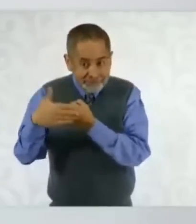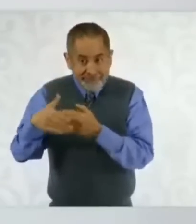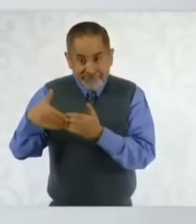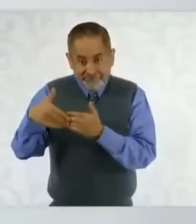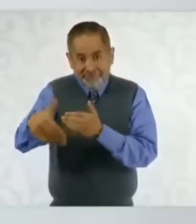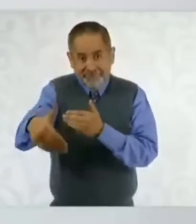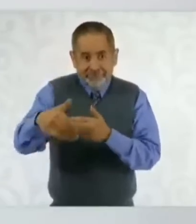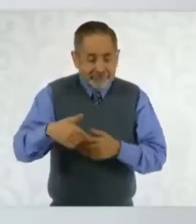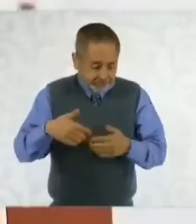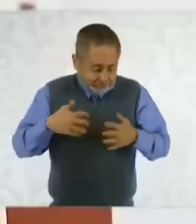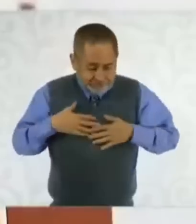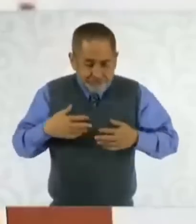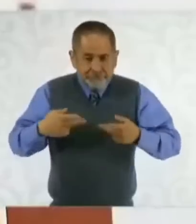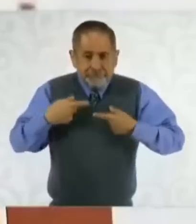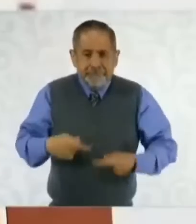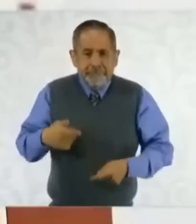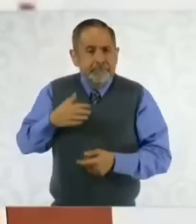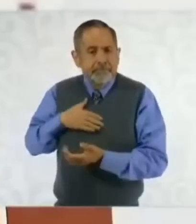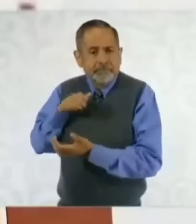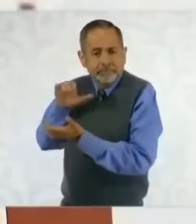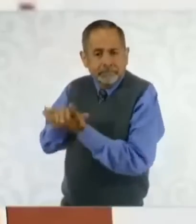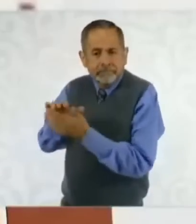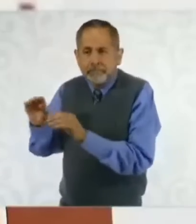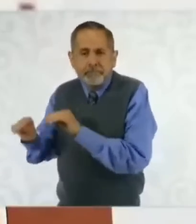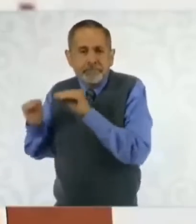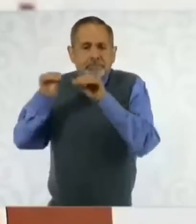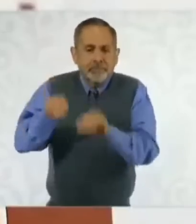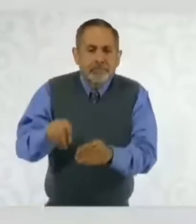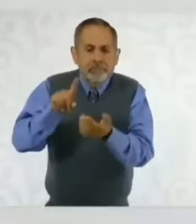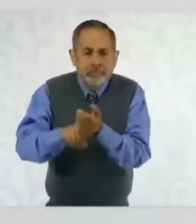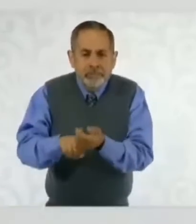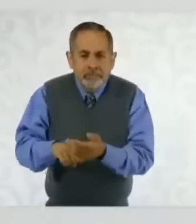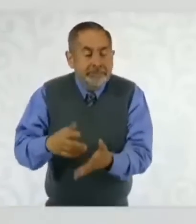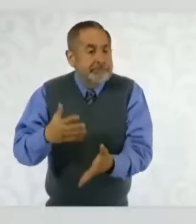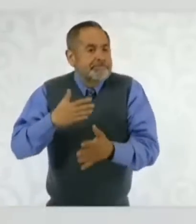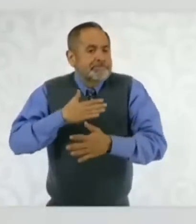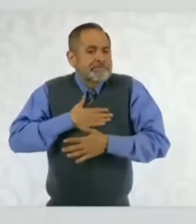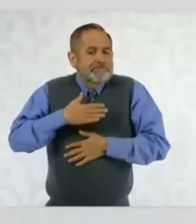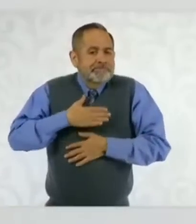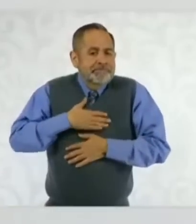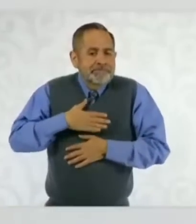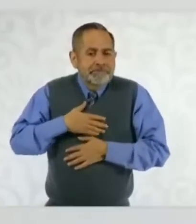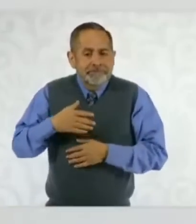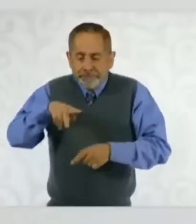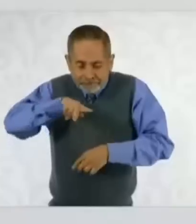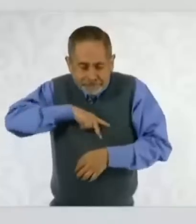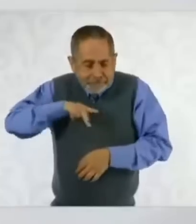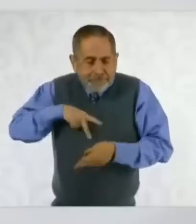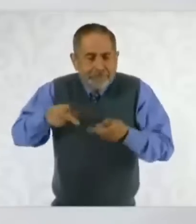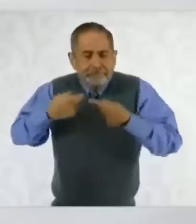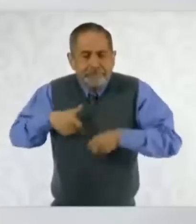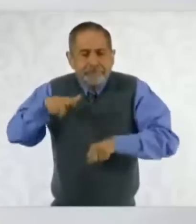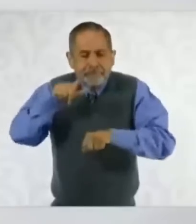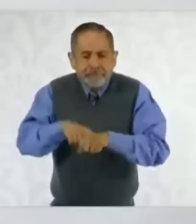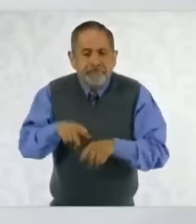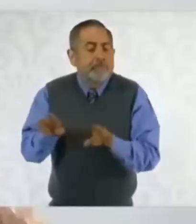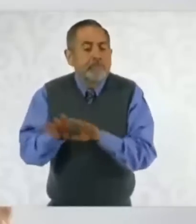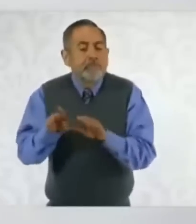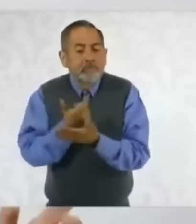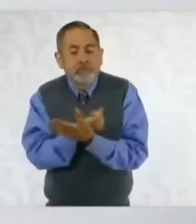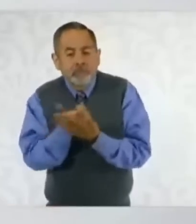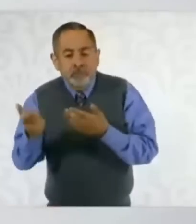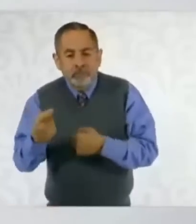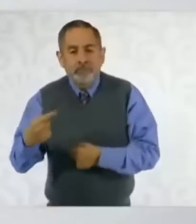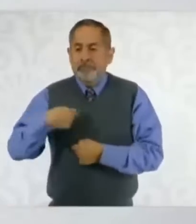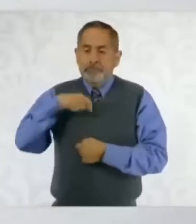como persona con mi esposo en este lugar, pues van a ser parte de los gastos personales que se cubrirán con